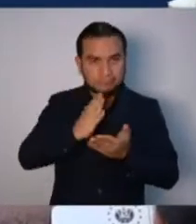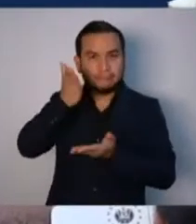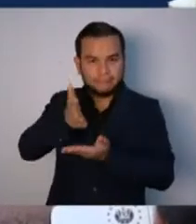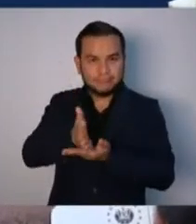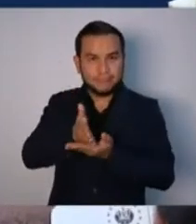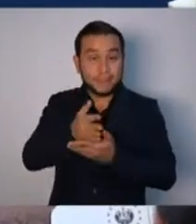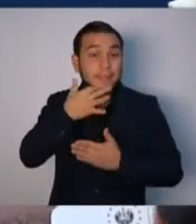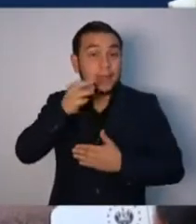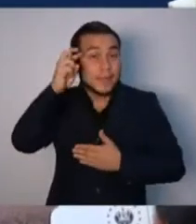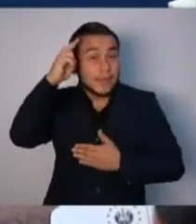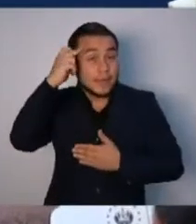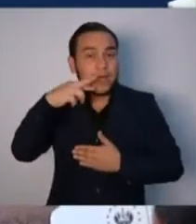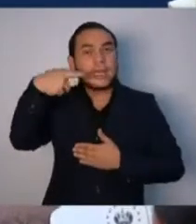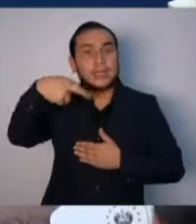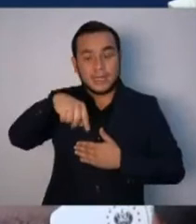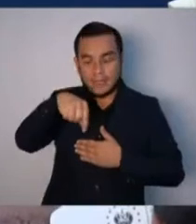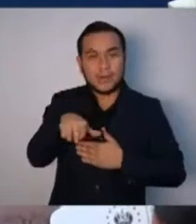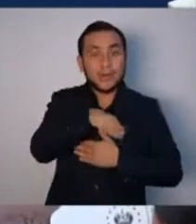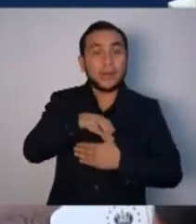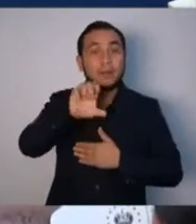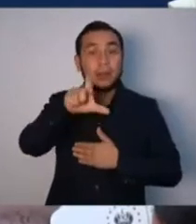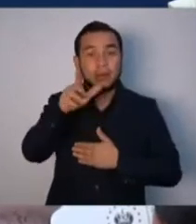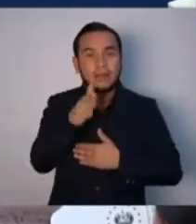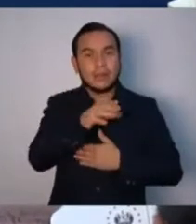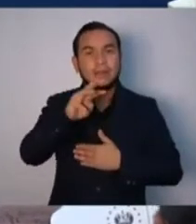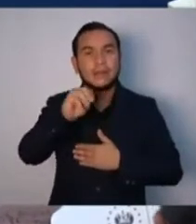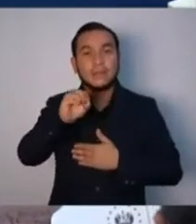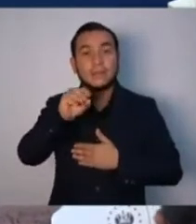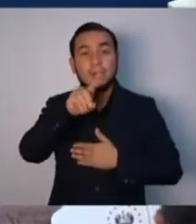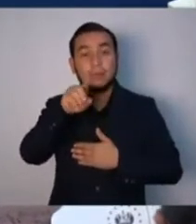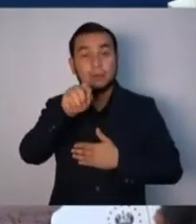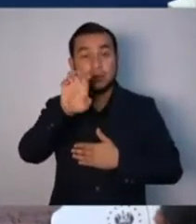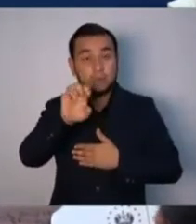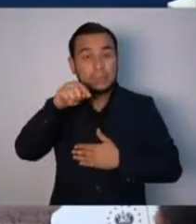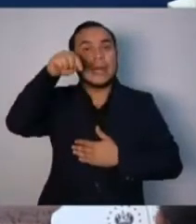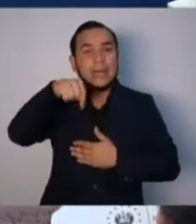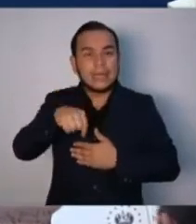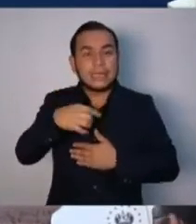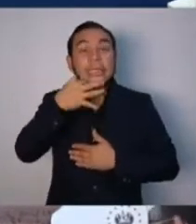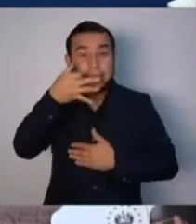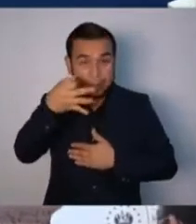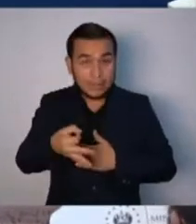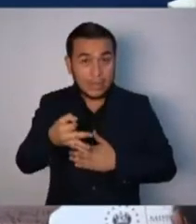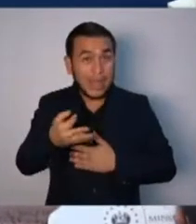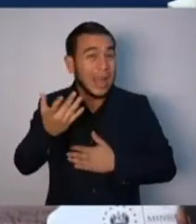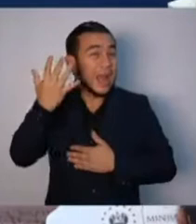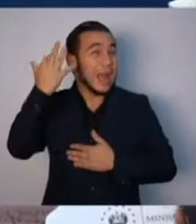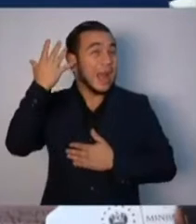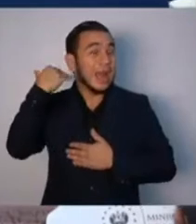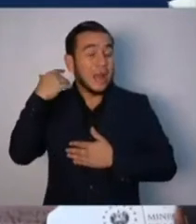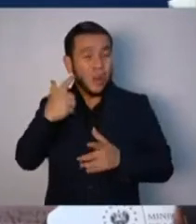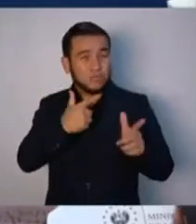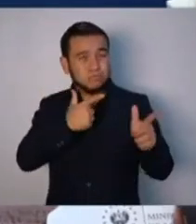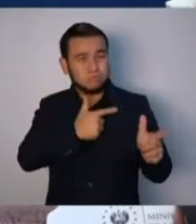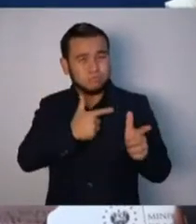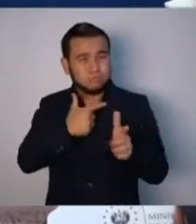y esa es la realidad del mozote la realidad más fuerte es que aquí hubo una de las masas que se perpetró una